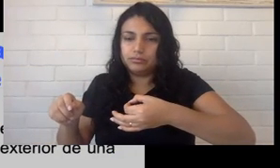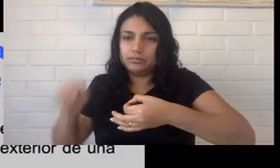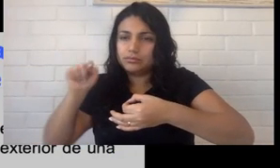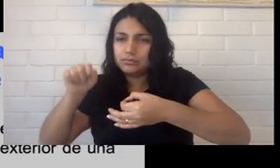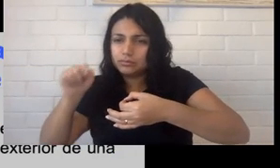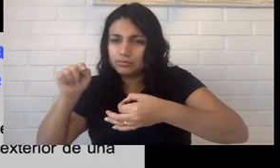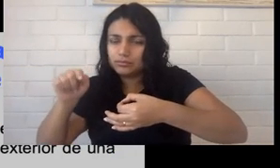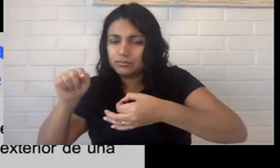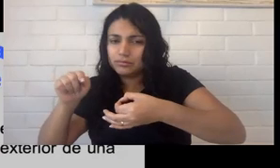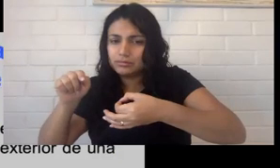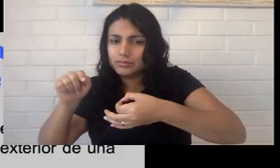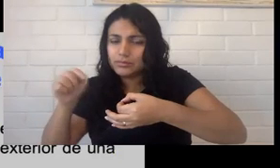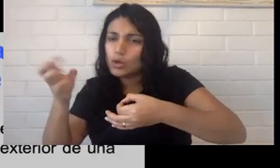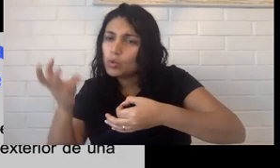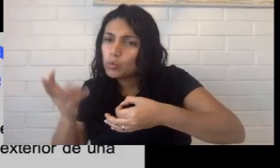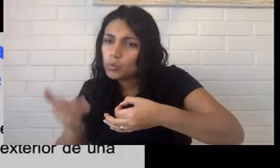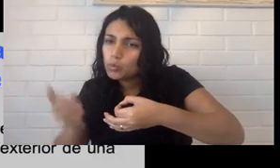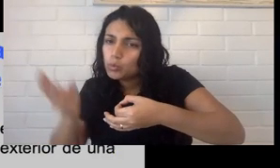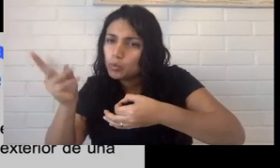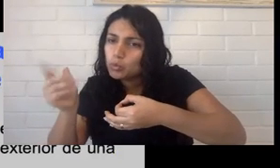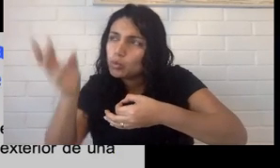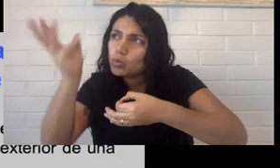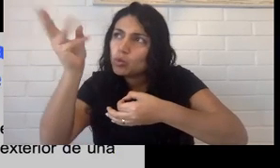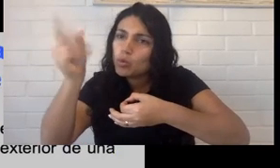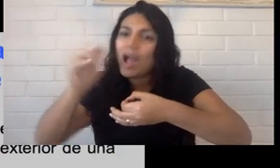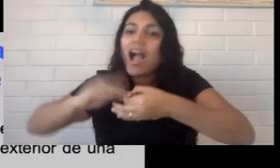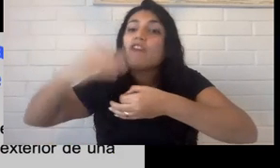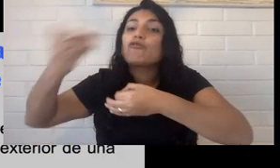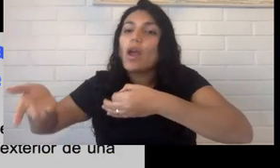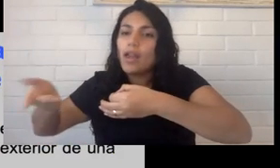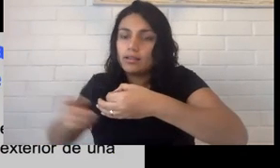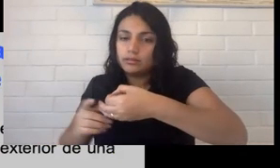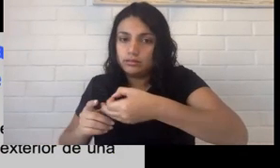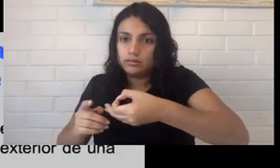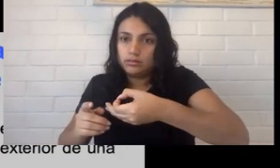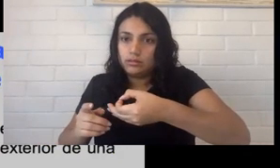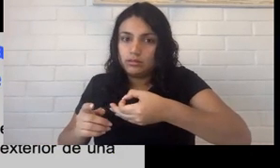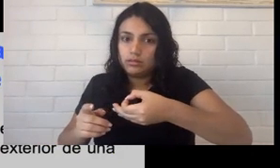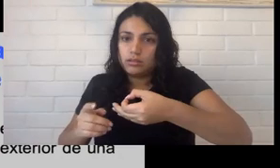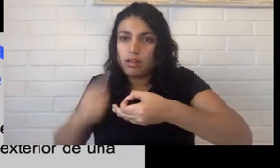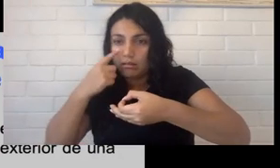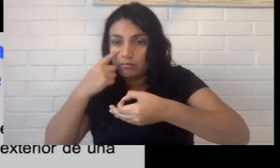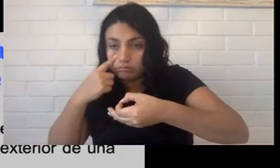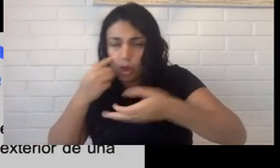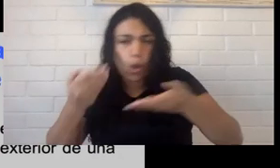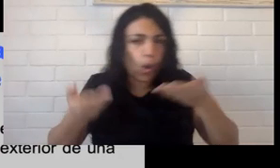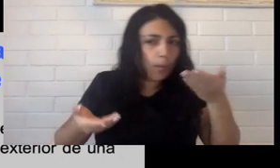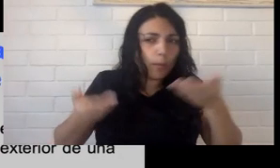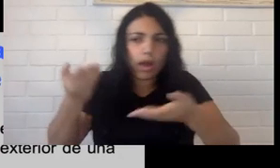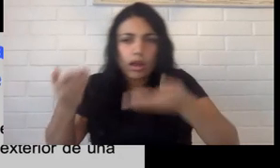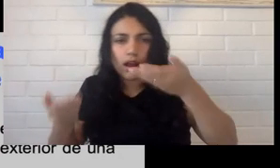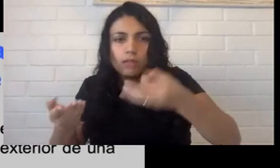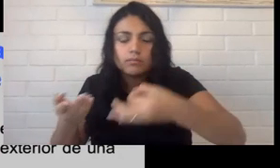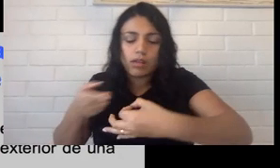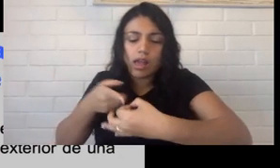aquí se representan las concentraciones que están en el exterior. Ahora uno compara, y en el